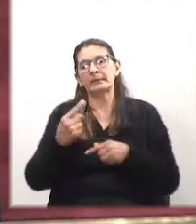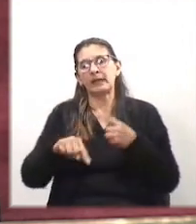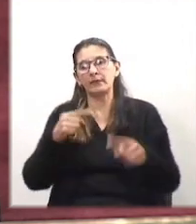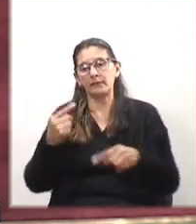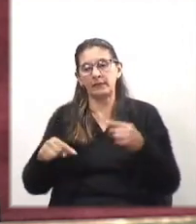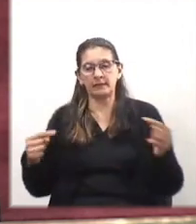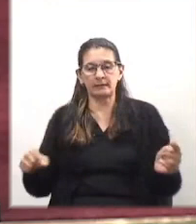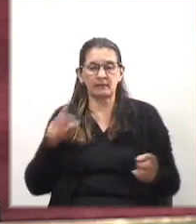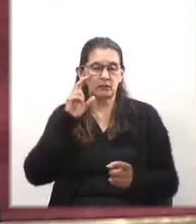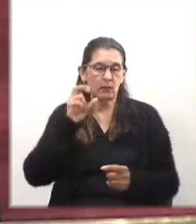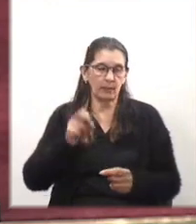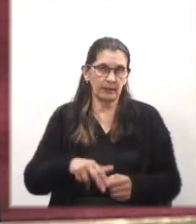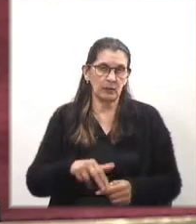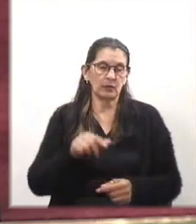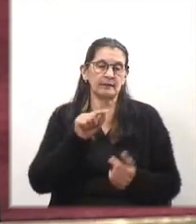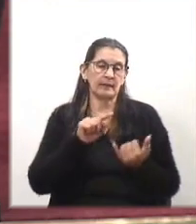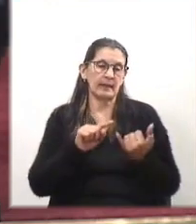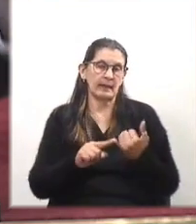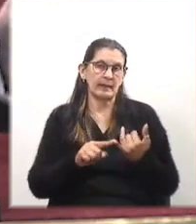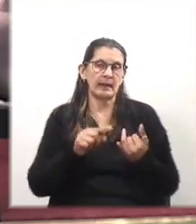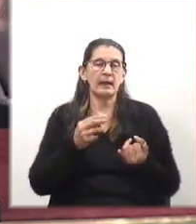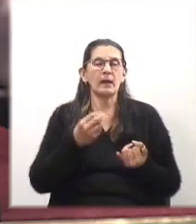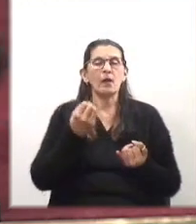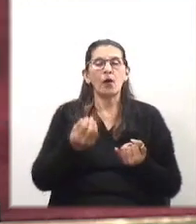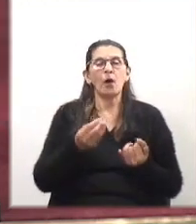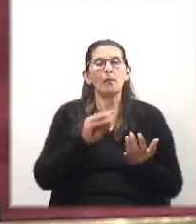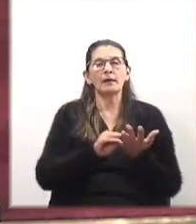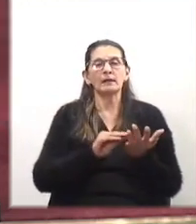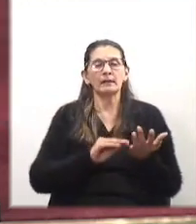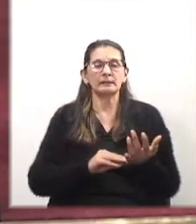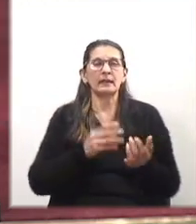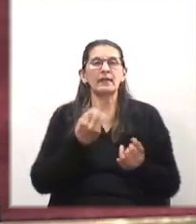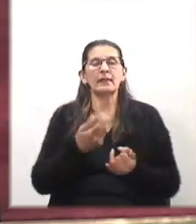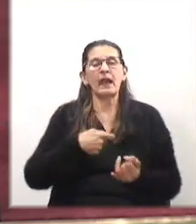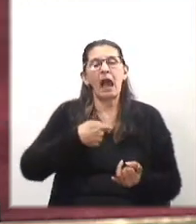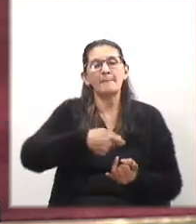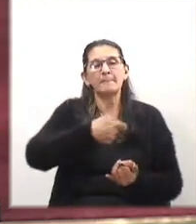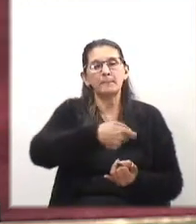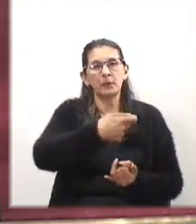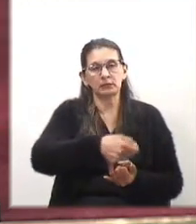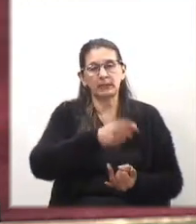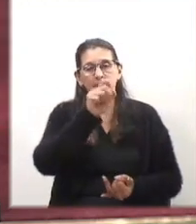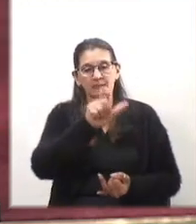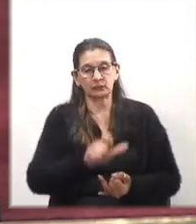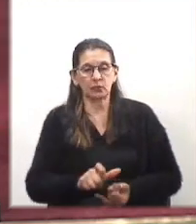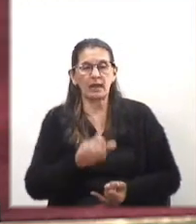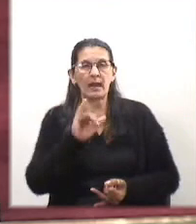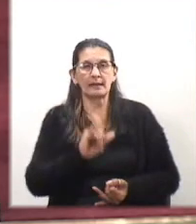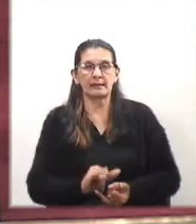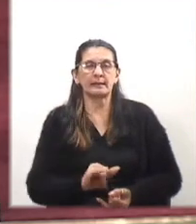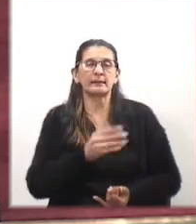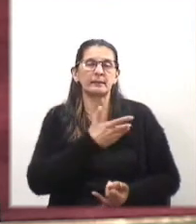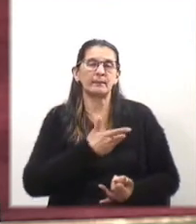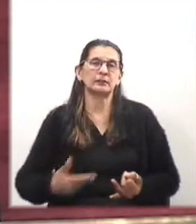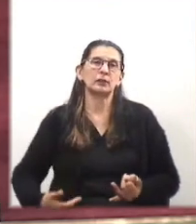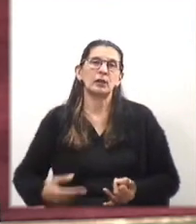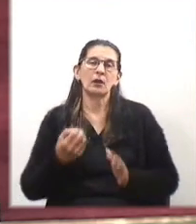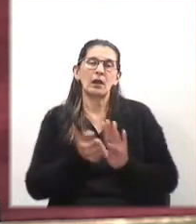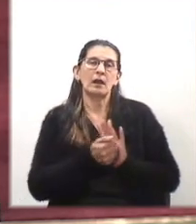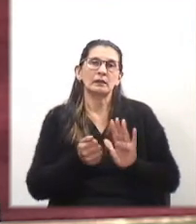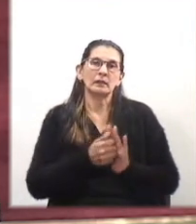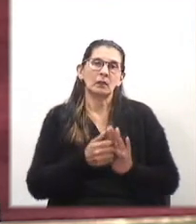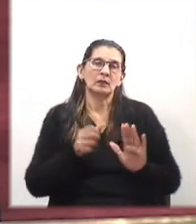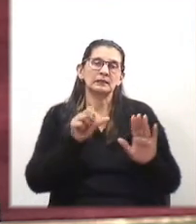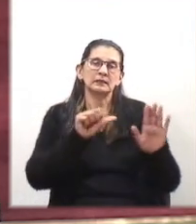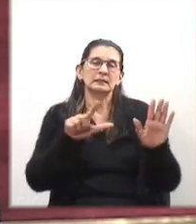diferentes aspectos, entre ellos en la regulación del régimen de aporte personal y patronales de conformidad con el artículo